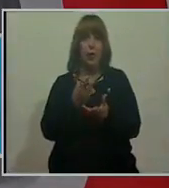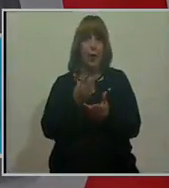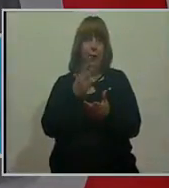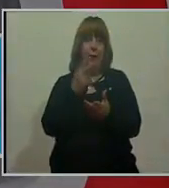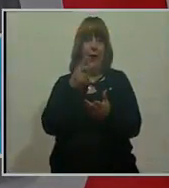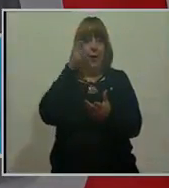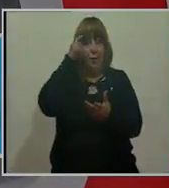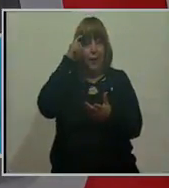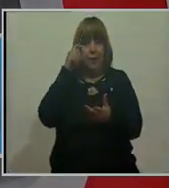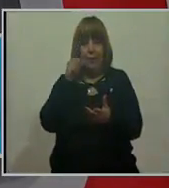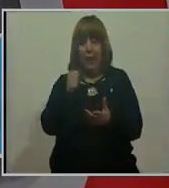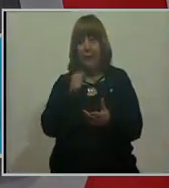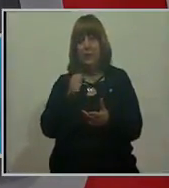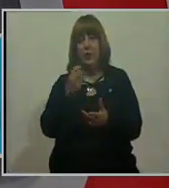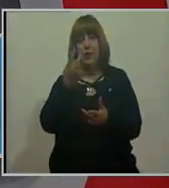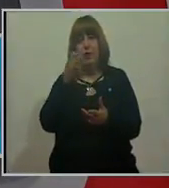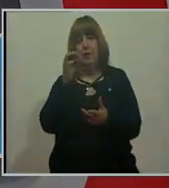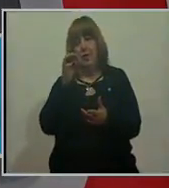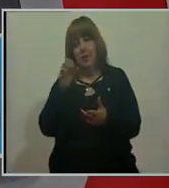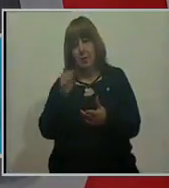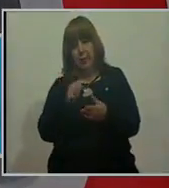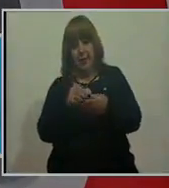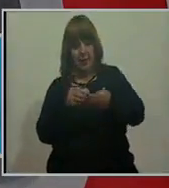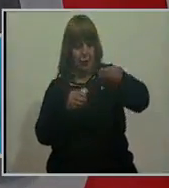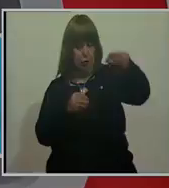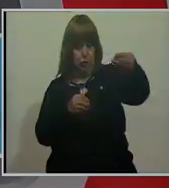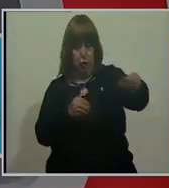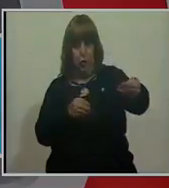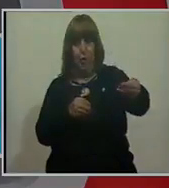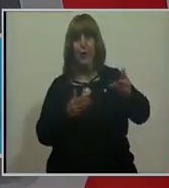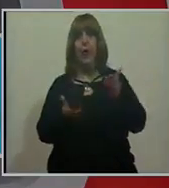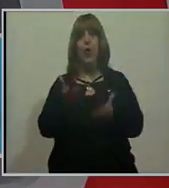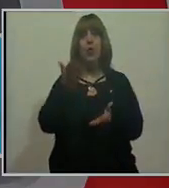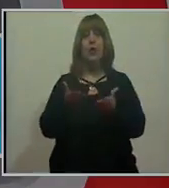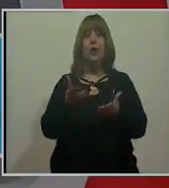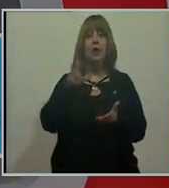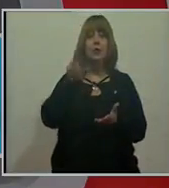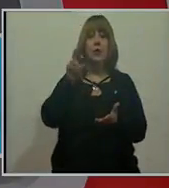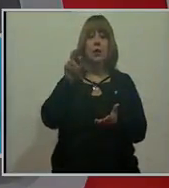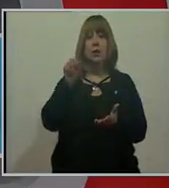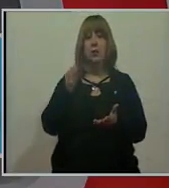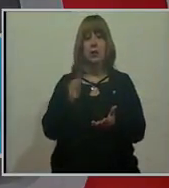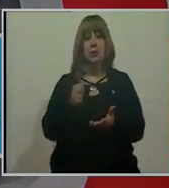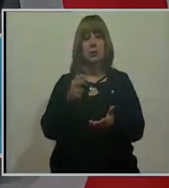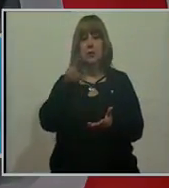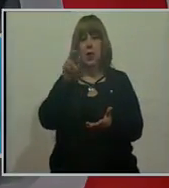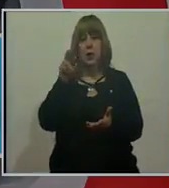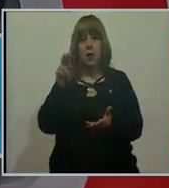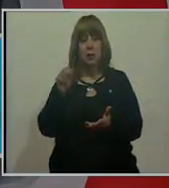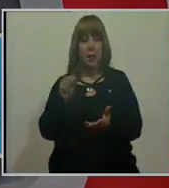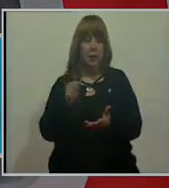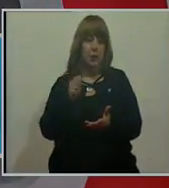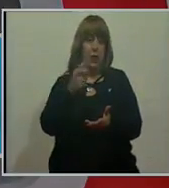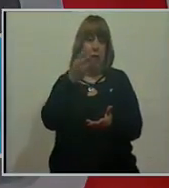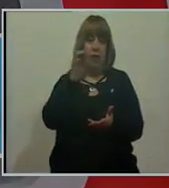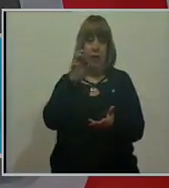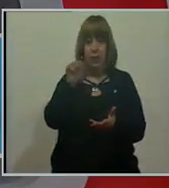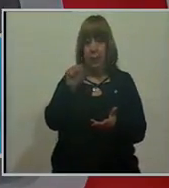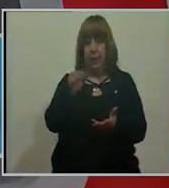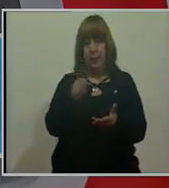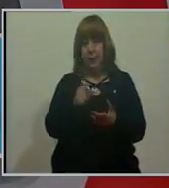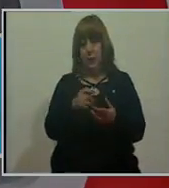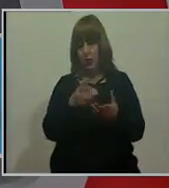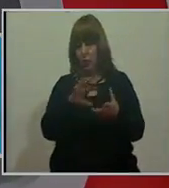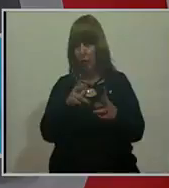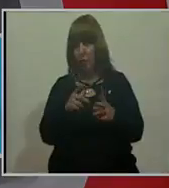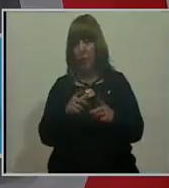ese kilo de pan y que les den lo que les alcanza. Por ejemplo, el kilo de pan salía a 30 pesos. Bueno, ahora dame 30 pesos de pan. Cambia la modalidad de